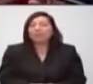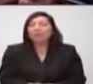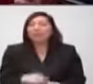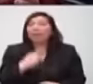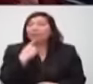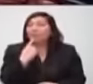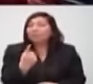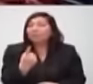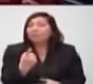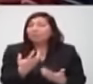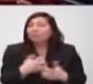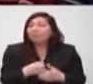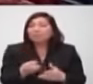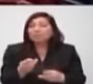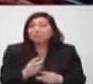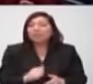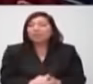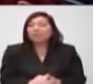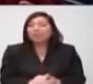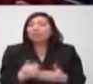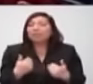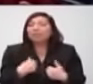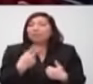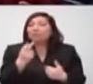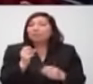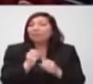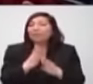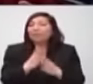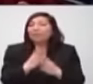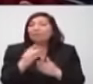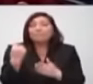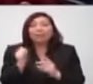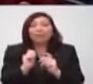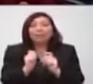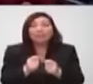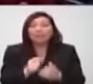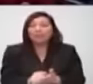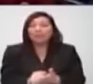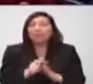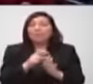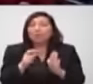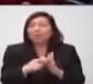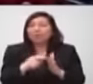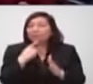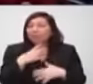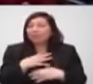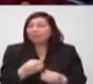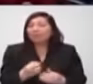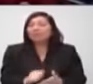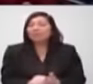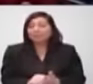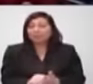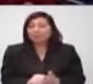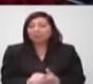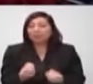señala expresamente que las empresas prestadoras de servicio tienen 20 días hábiles para entregar la autorización a proyectos declarados de interés nacional y de necesidad